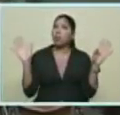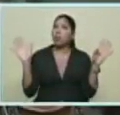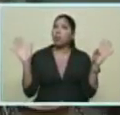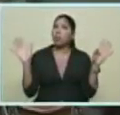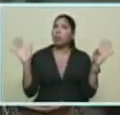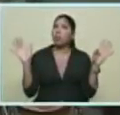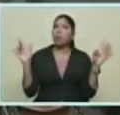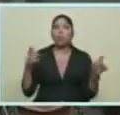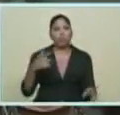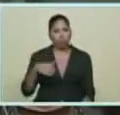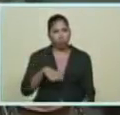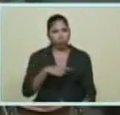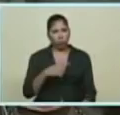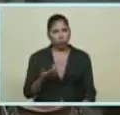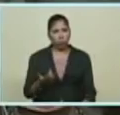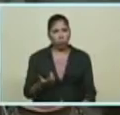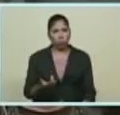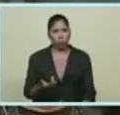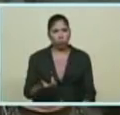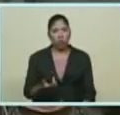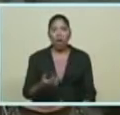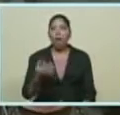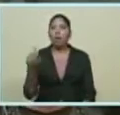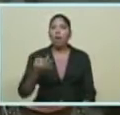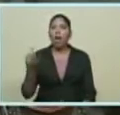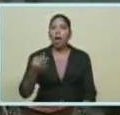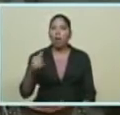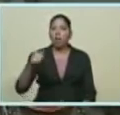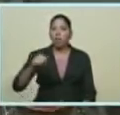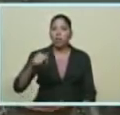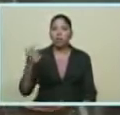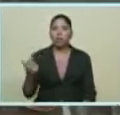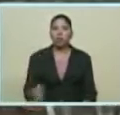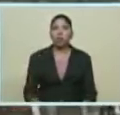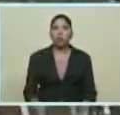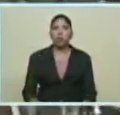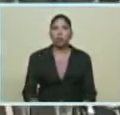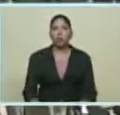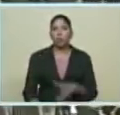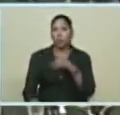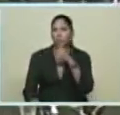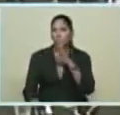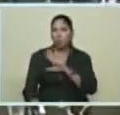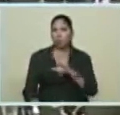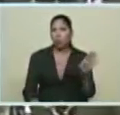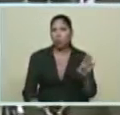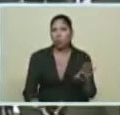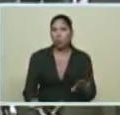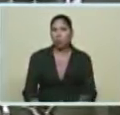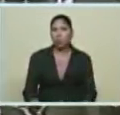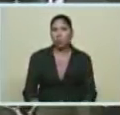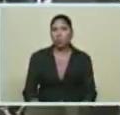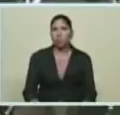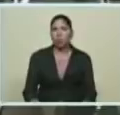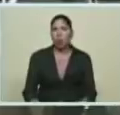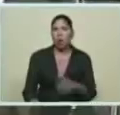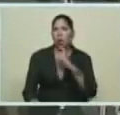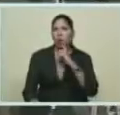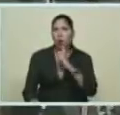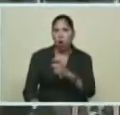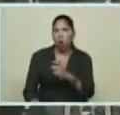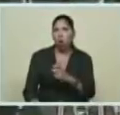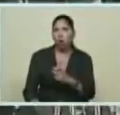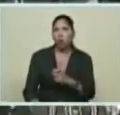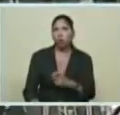porque podemos sostenerlo sobre la base de la realidad, el fascismo que se expresó en la